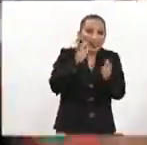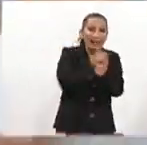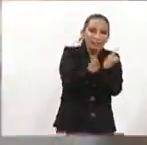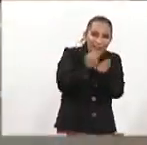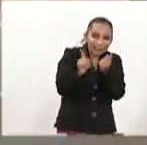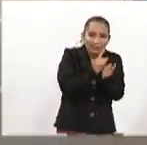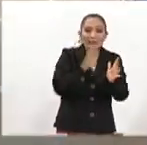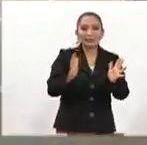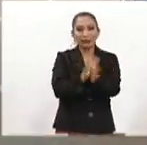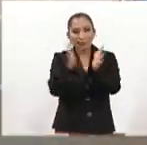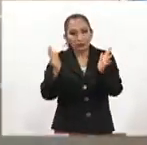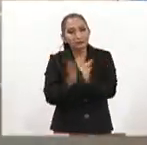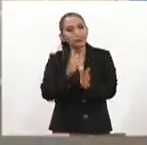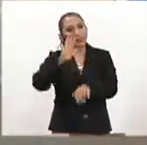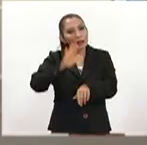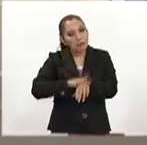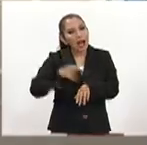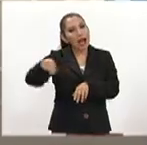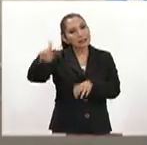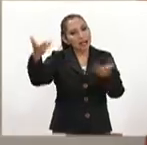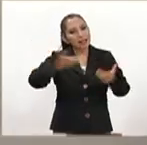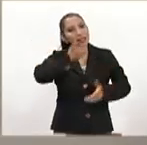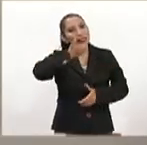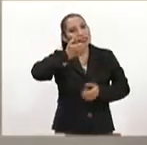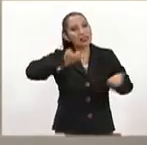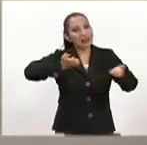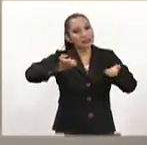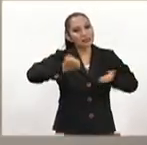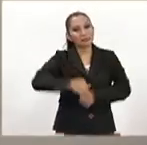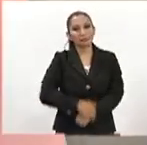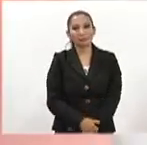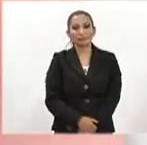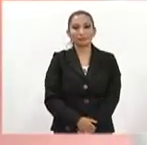gente participe y que sobre todo se le genere el hábito de hacer el ejercicio.